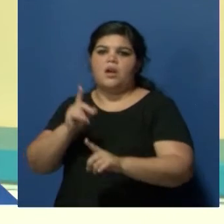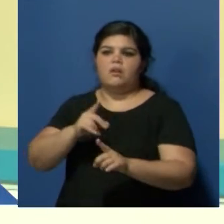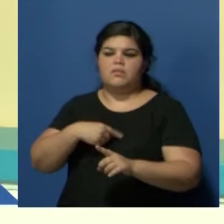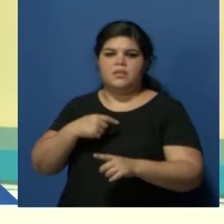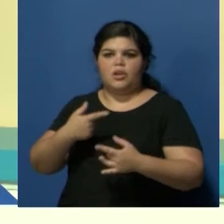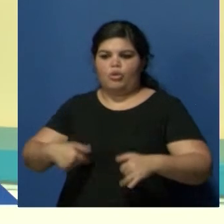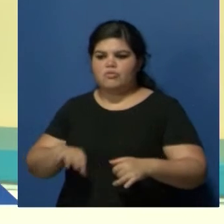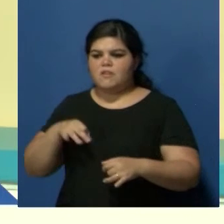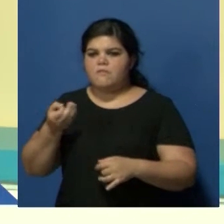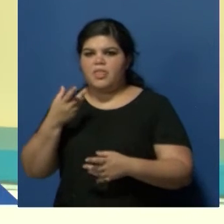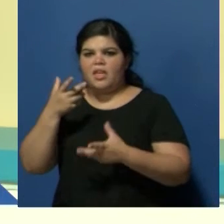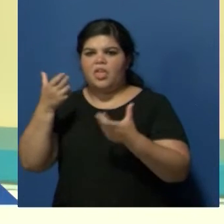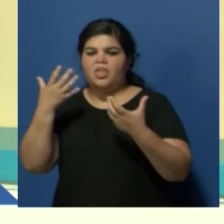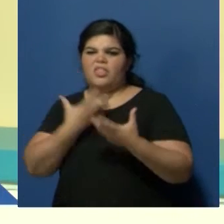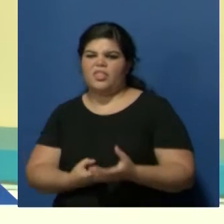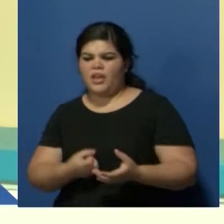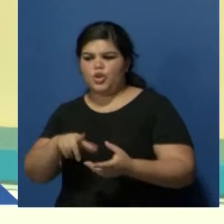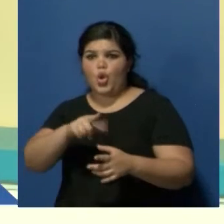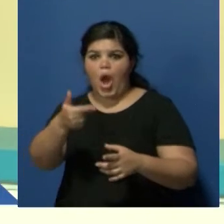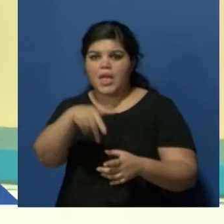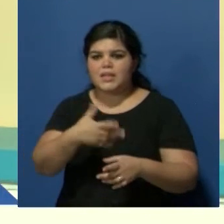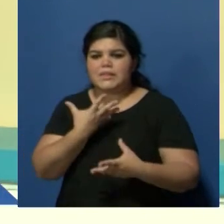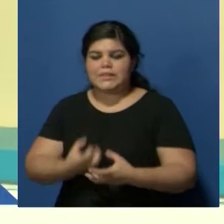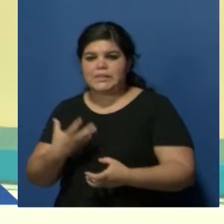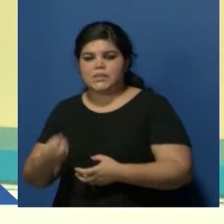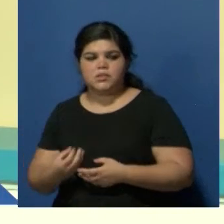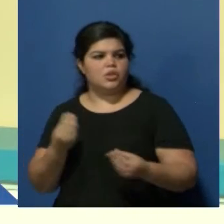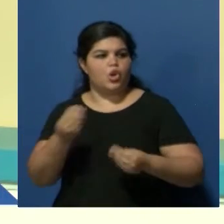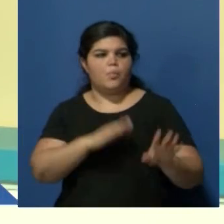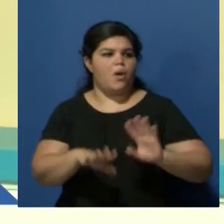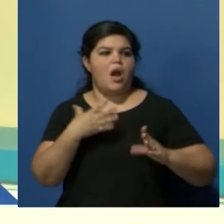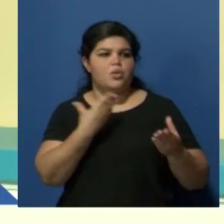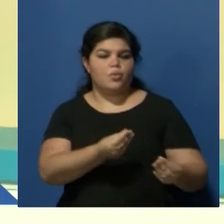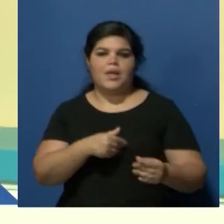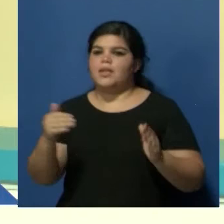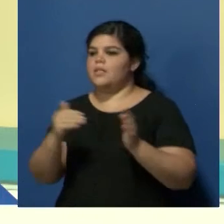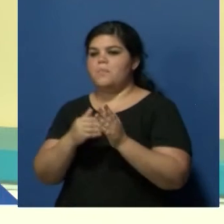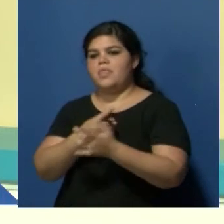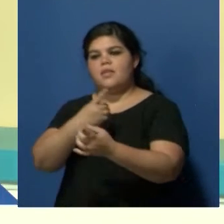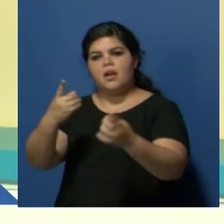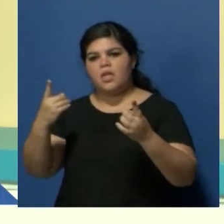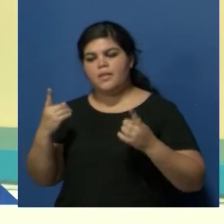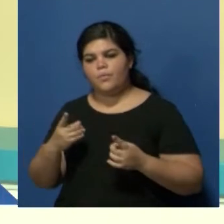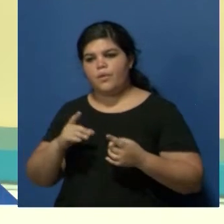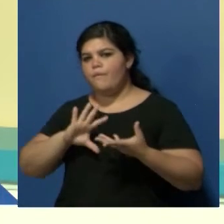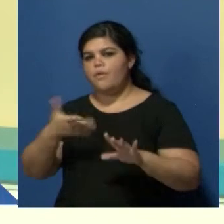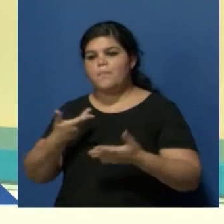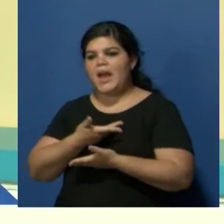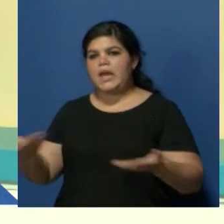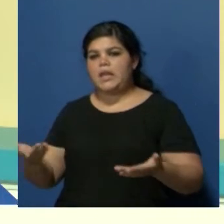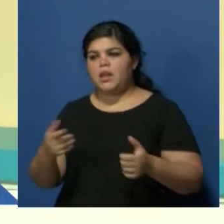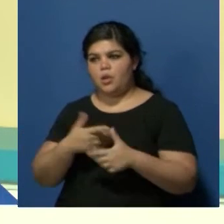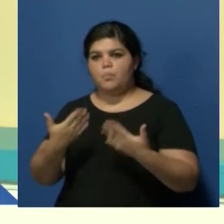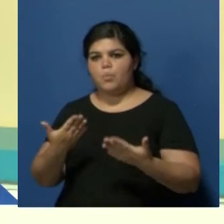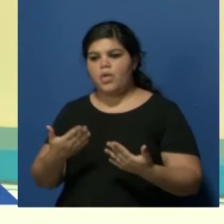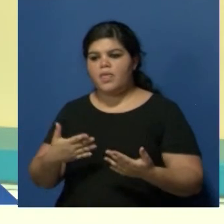sentido. ¿Y cómo hacemos para ayudarlo? Y ahí hay que ver el caso por caso. Claro. ¿Sí? La primera cosa que uno podría decir, así en términos muy general, es abrir un espacio